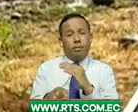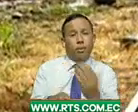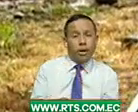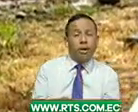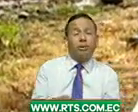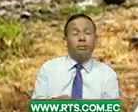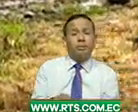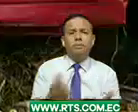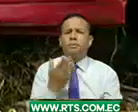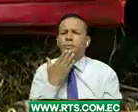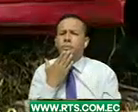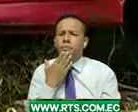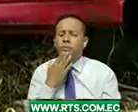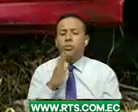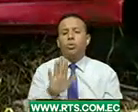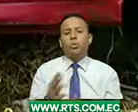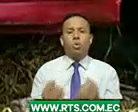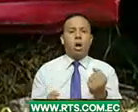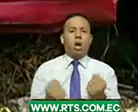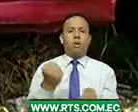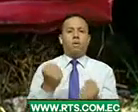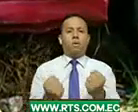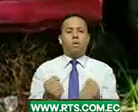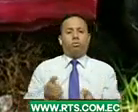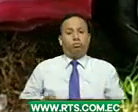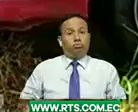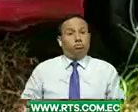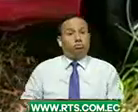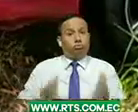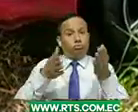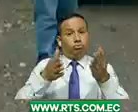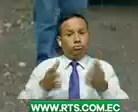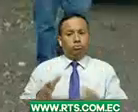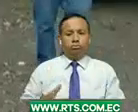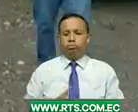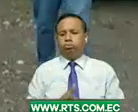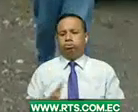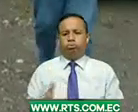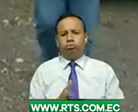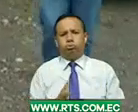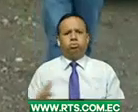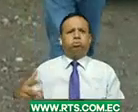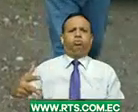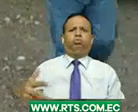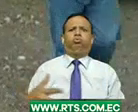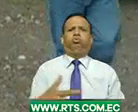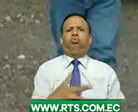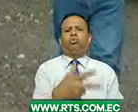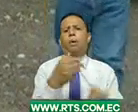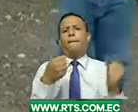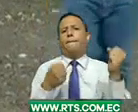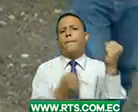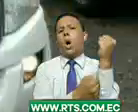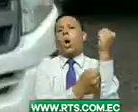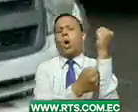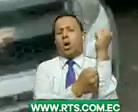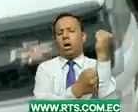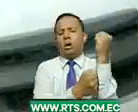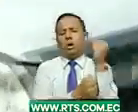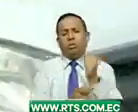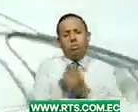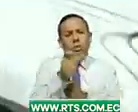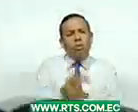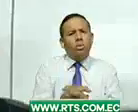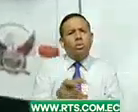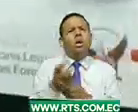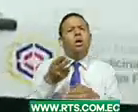el automotor en el que viajaban se salió de la vía y sufrió el mortal accidente. El conductor fue